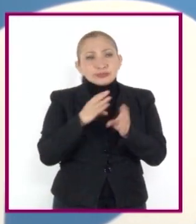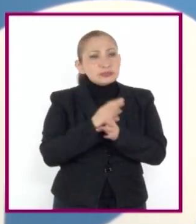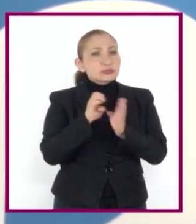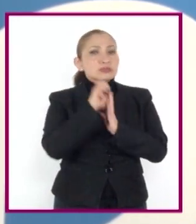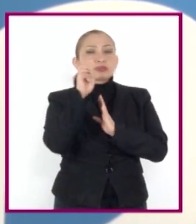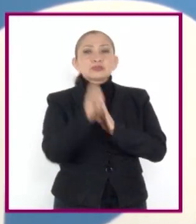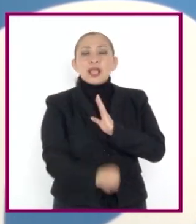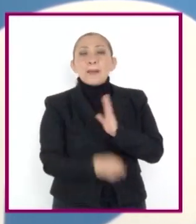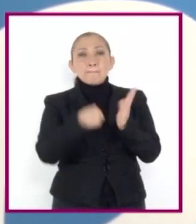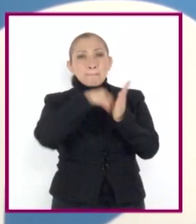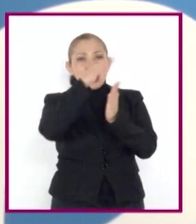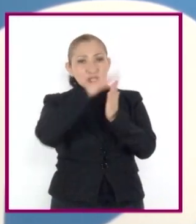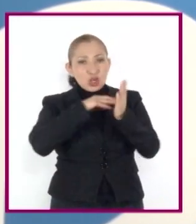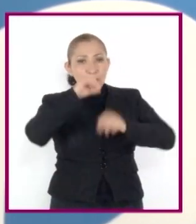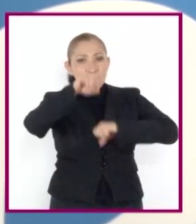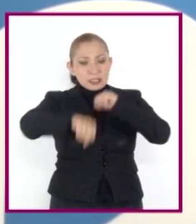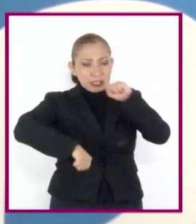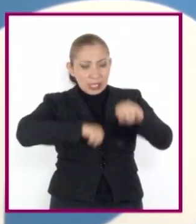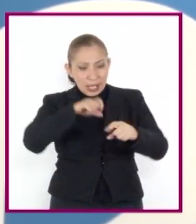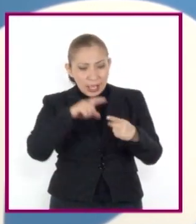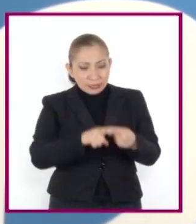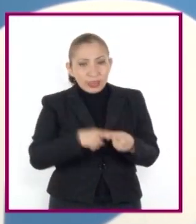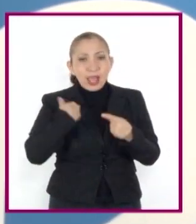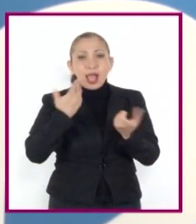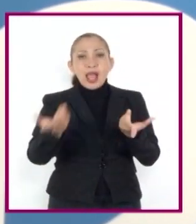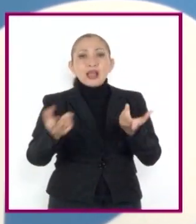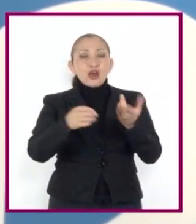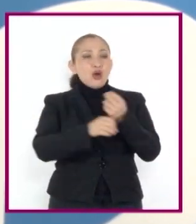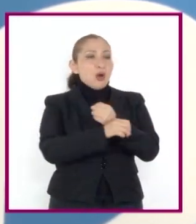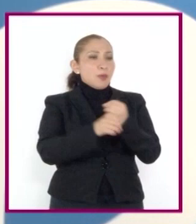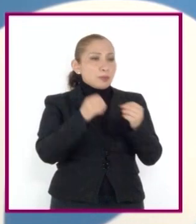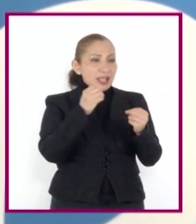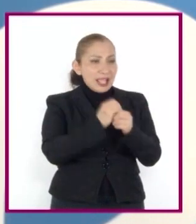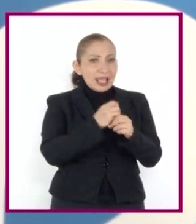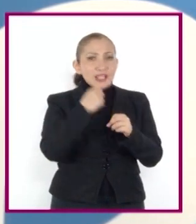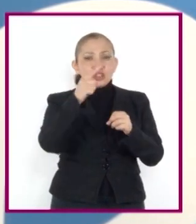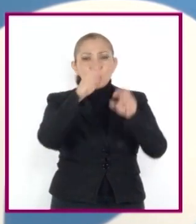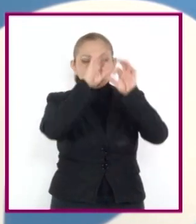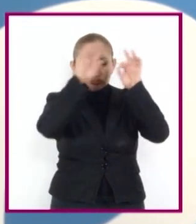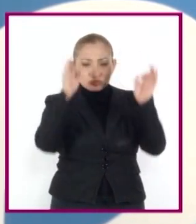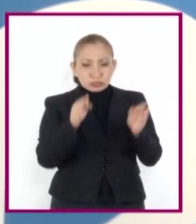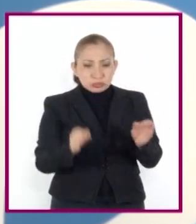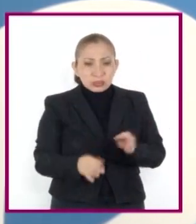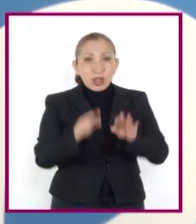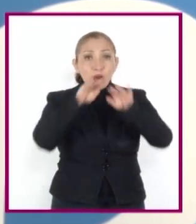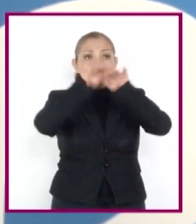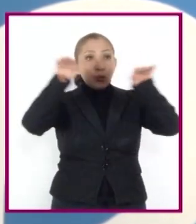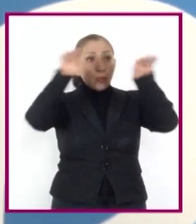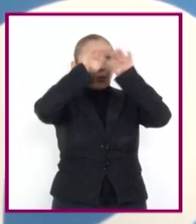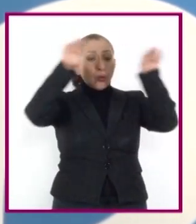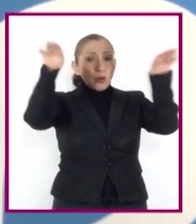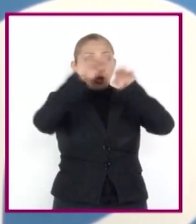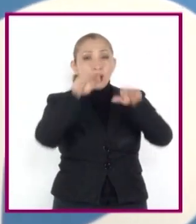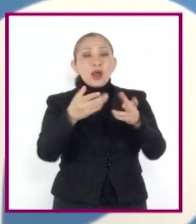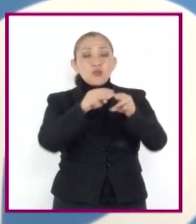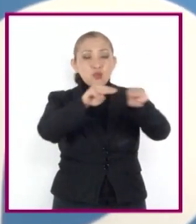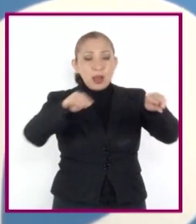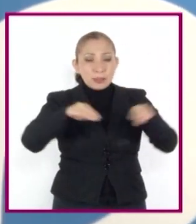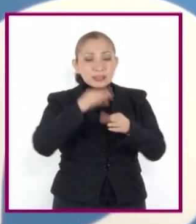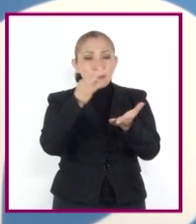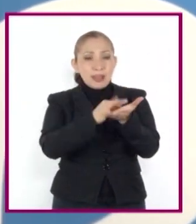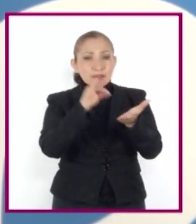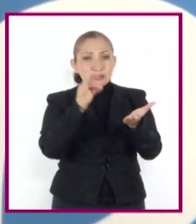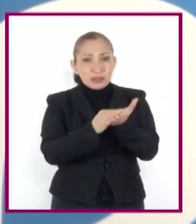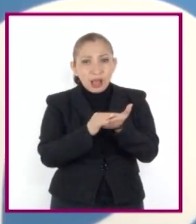como pintado de bicicletas, electrodomésticos, estanterías, muebles metálicos,